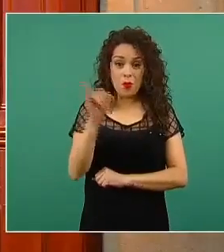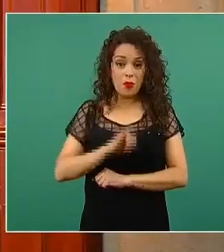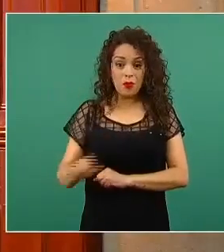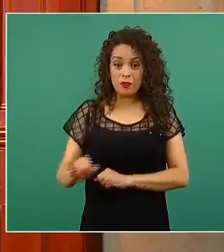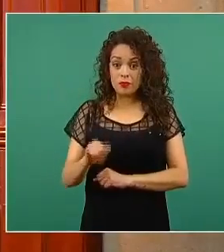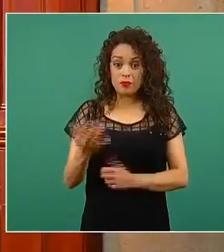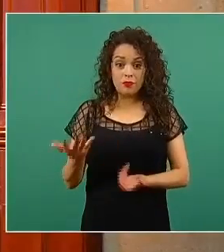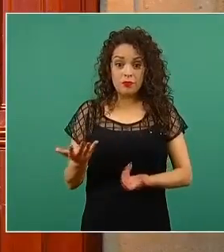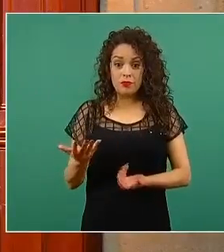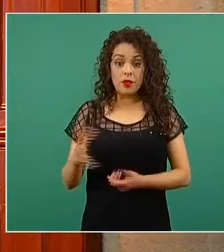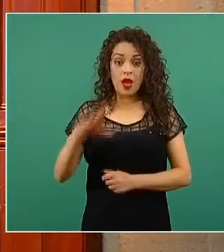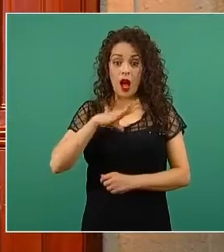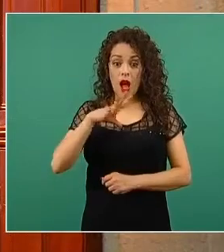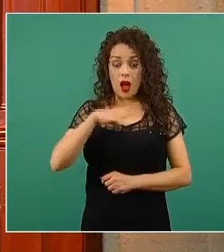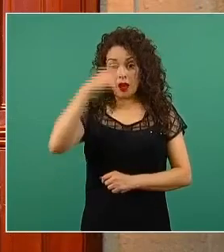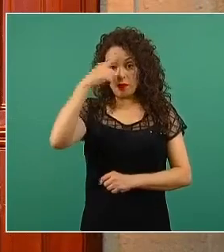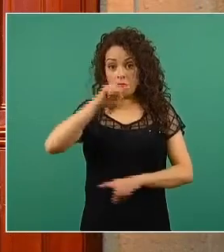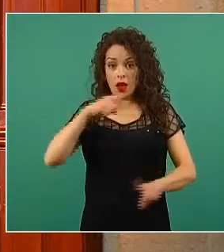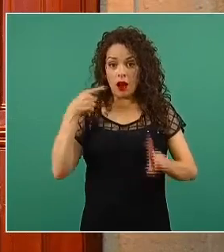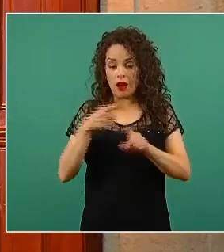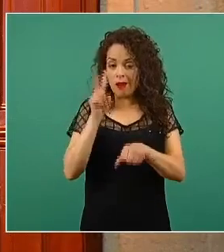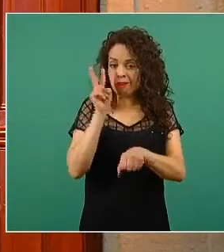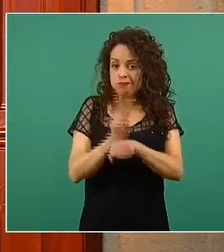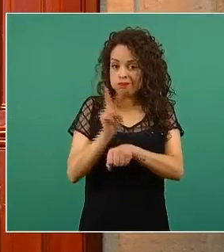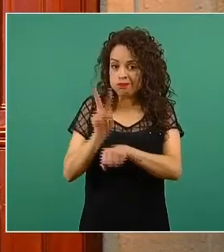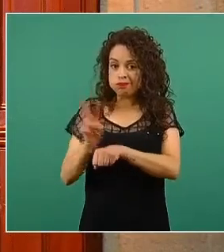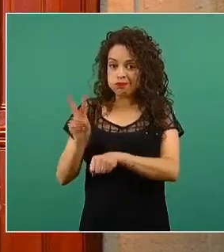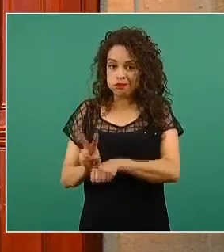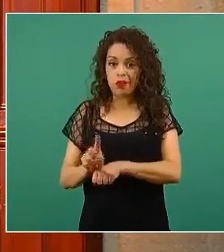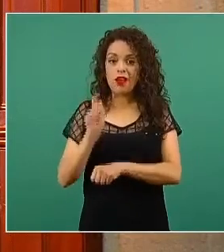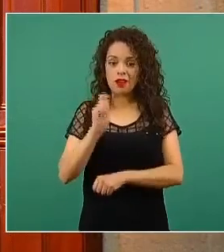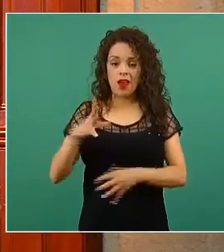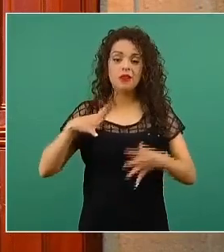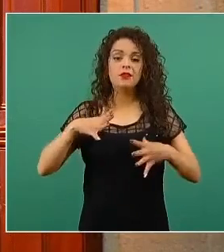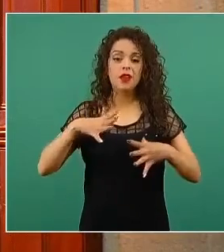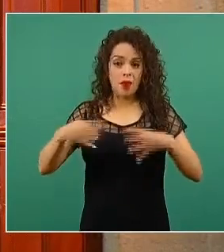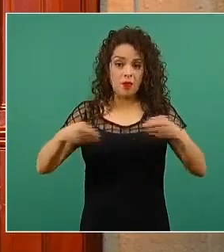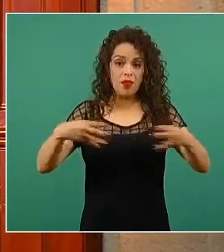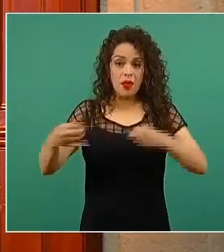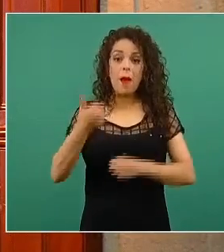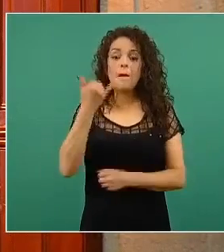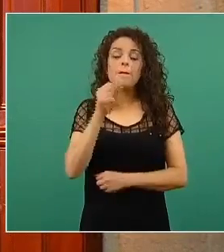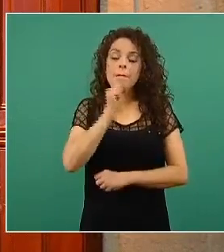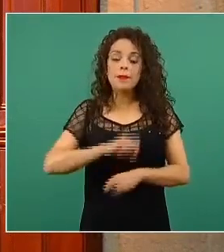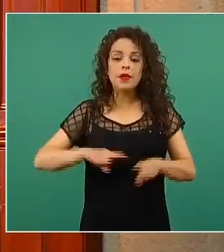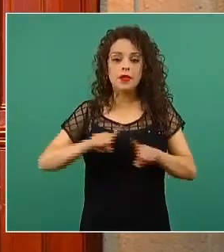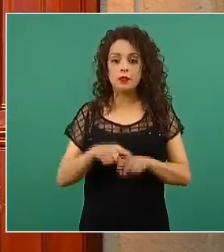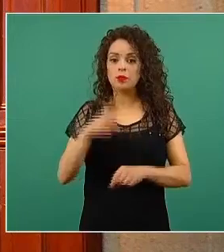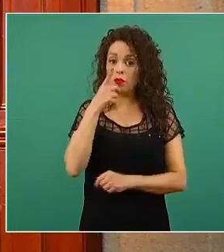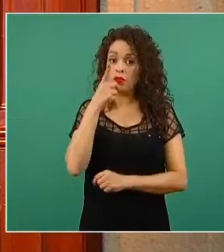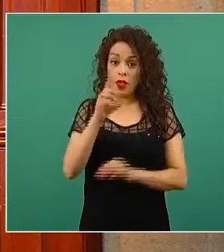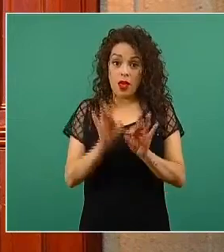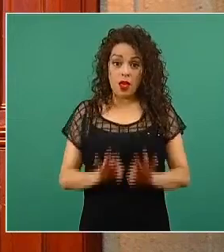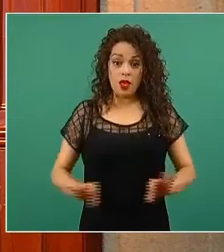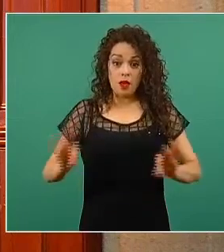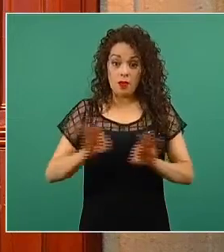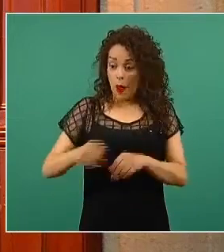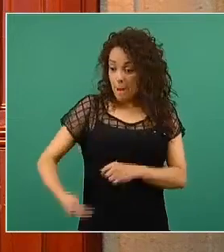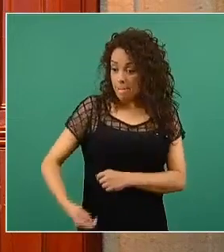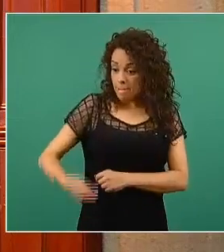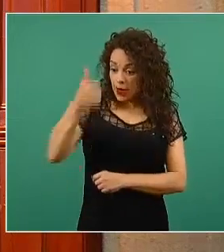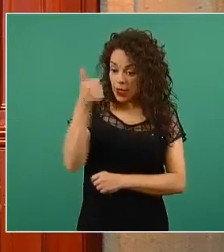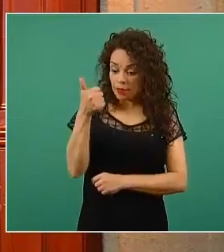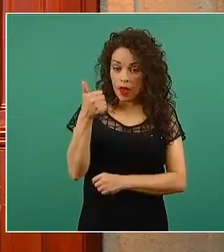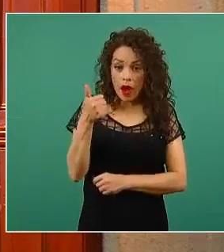habían generado para efectos de la vigilancia epidemiológica, pero que además también se resalta, es la primera vez que esta información